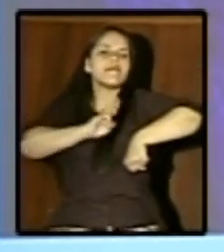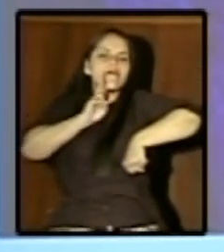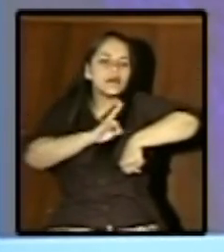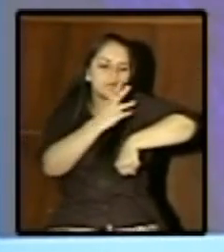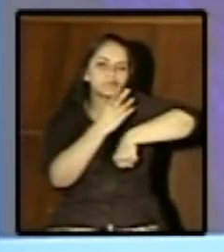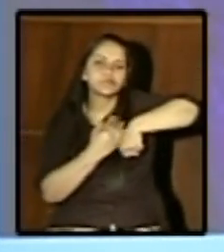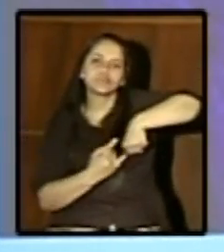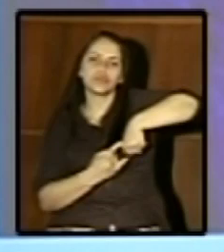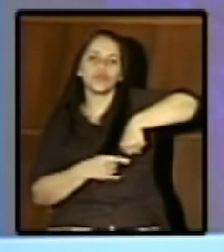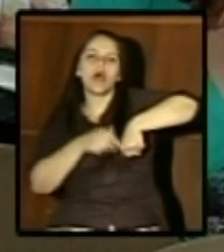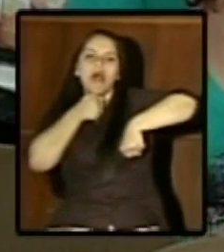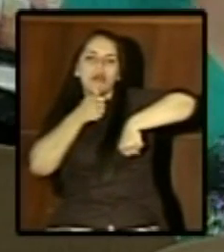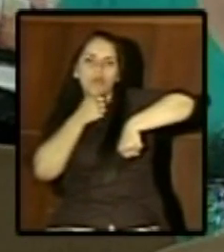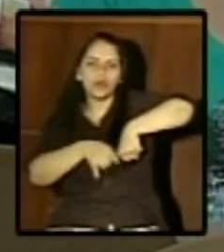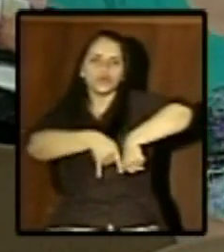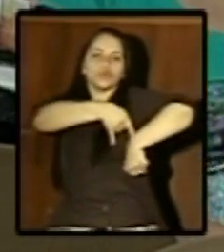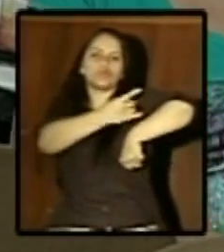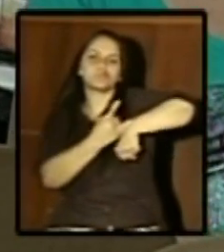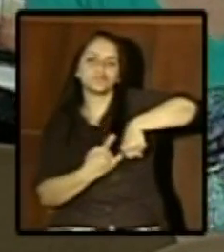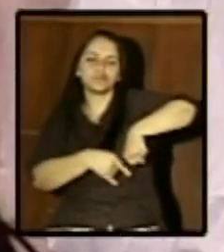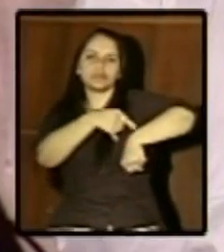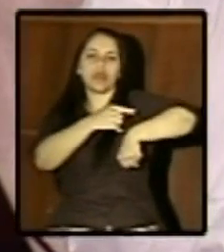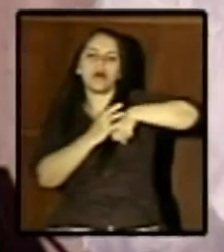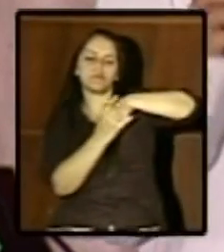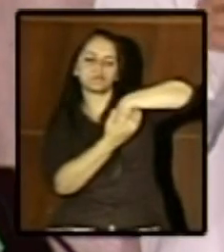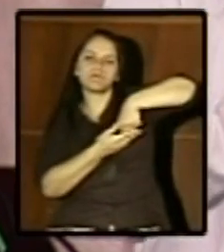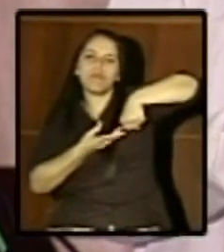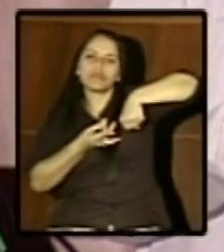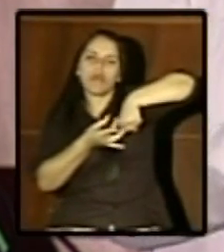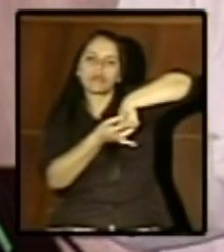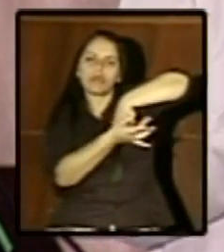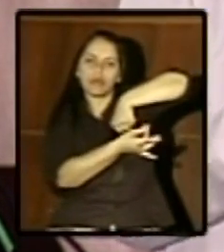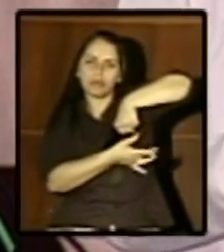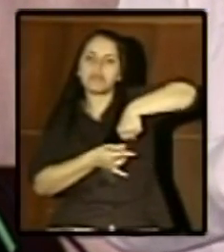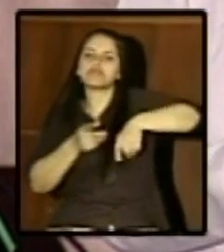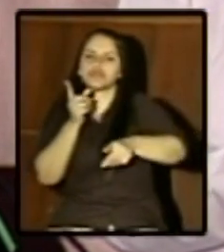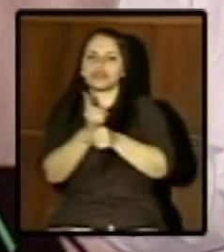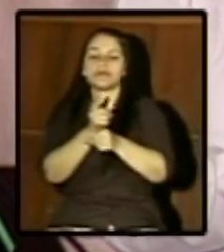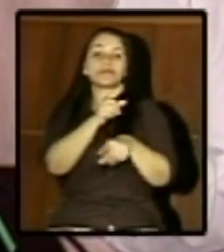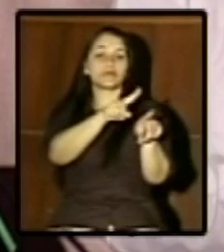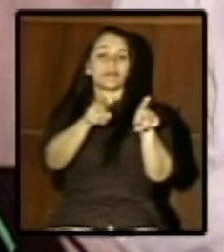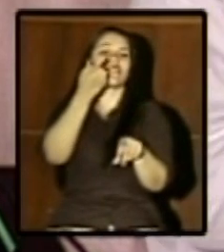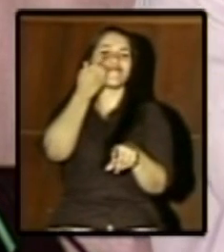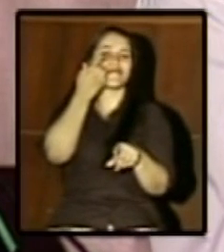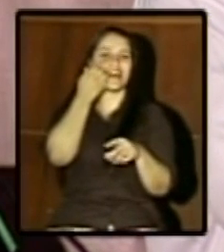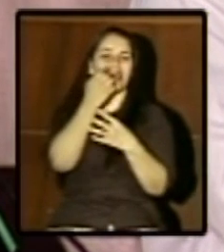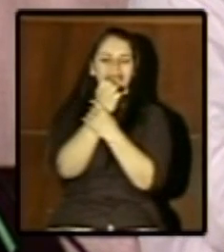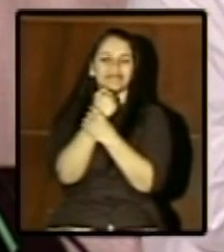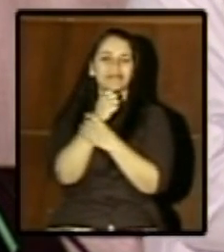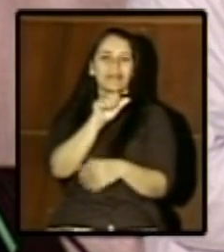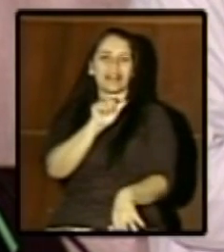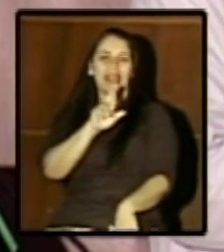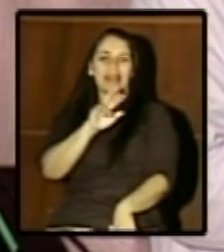da nutrientes, absorbe líquido y da líquido y mantiene la articulación en un nivel viscoso adecuado. Hay una enfermedad que es la